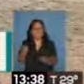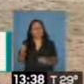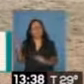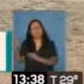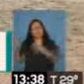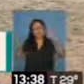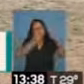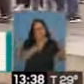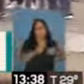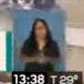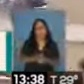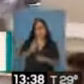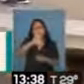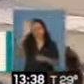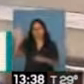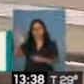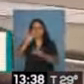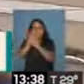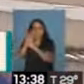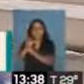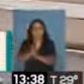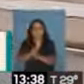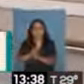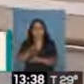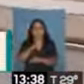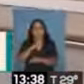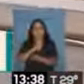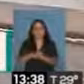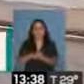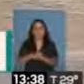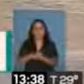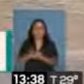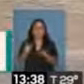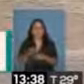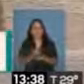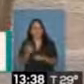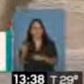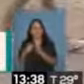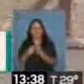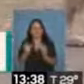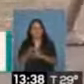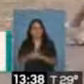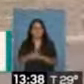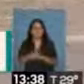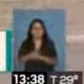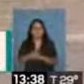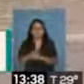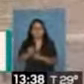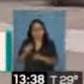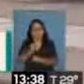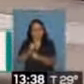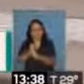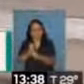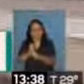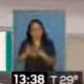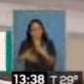venir de las provincias de las escuelas de acá de de de Jujuy y las cantidades también no está trabajando en el viaje de los chicos a